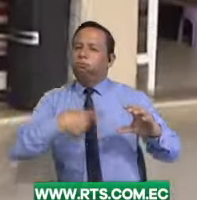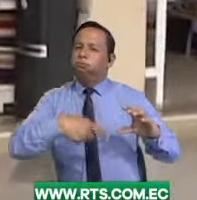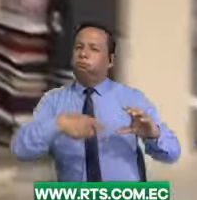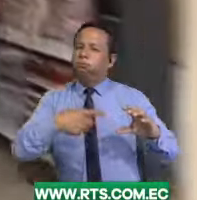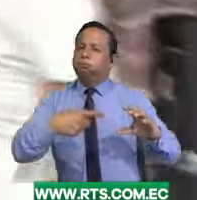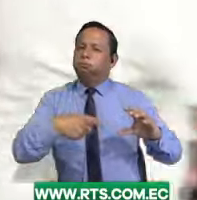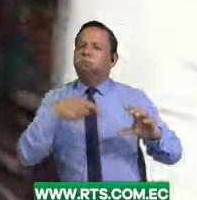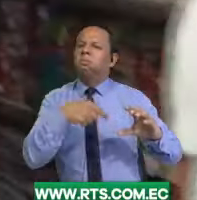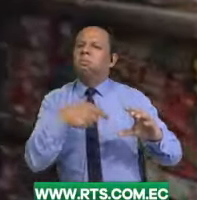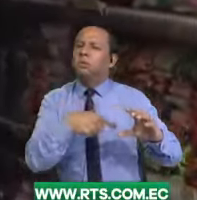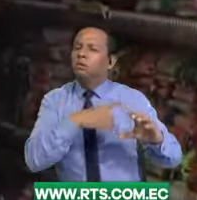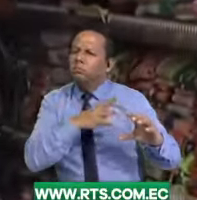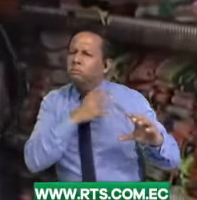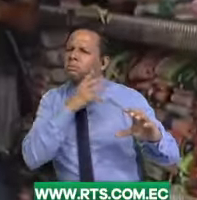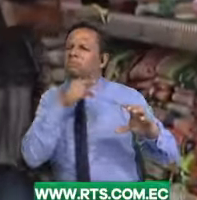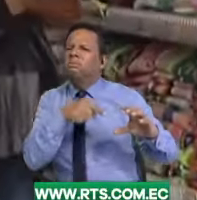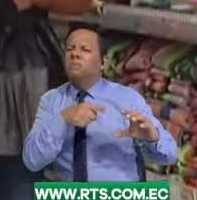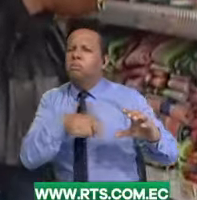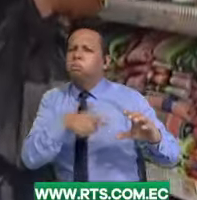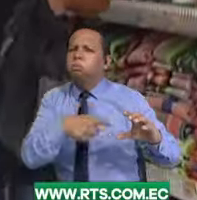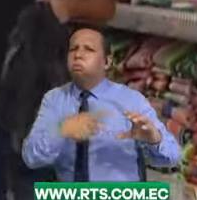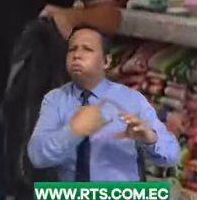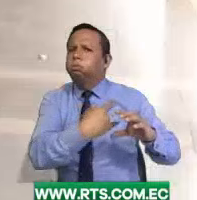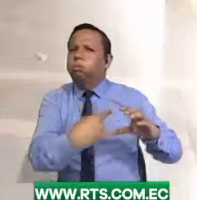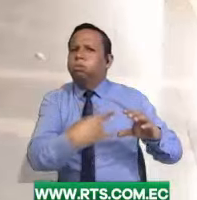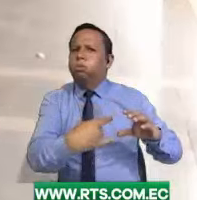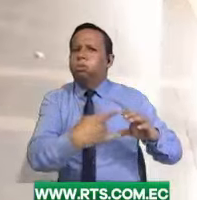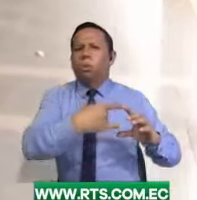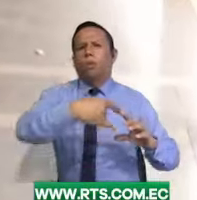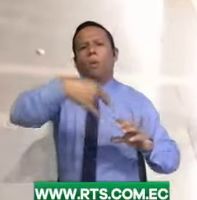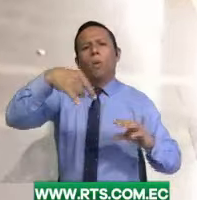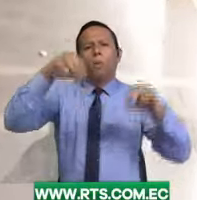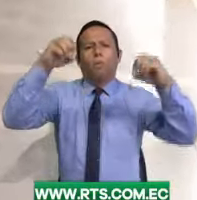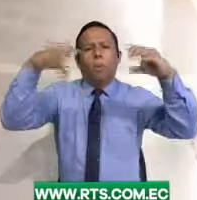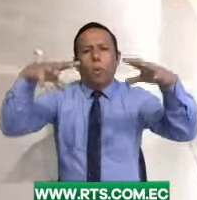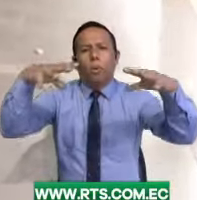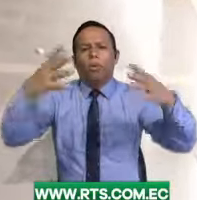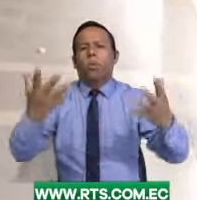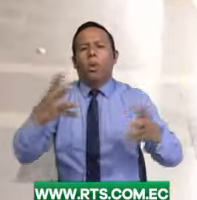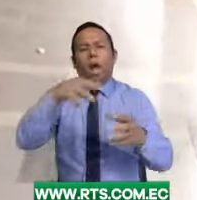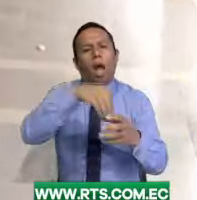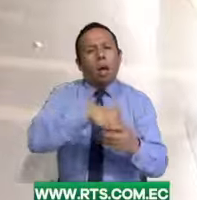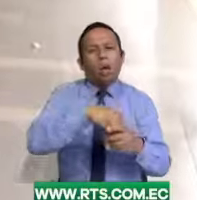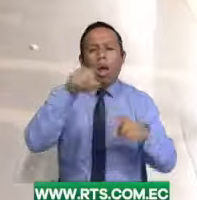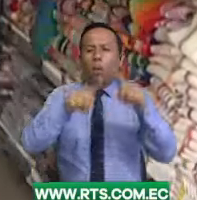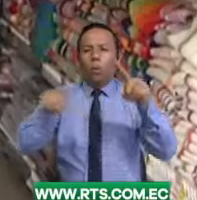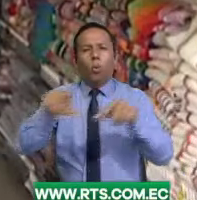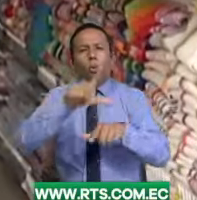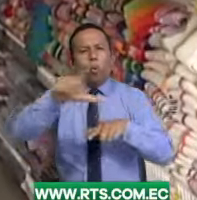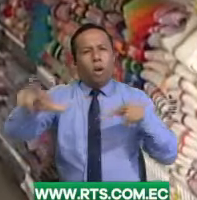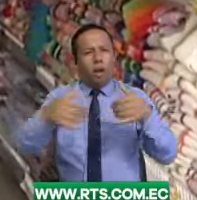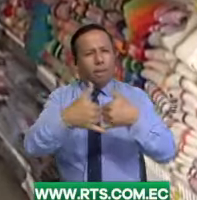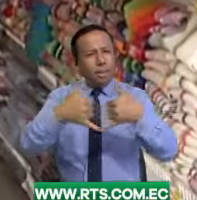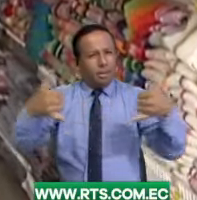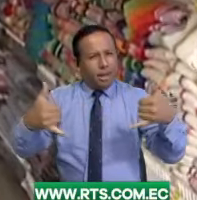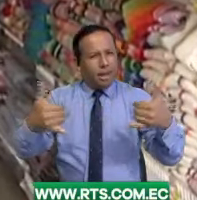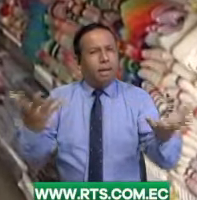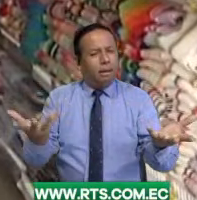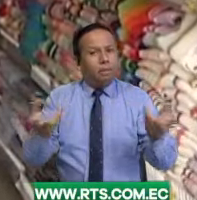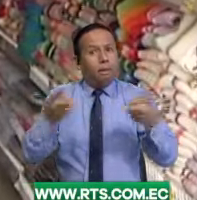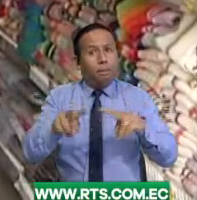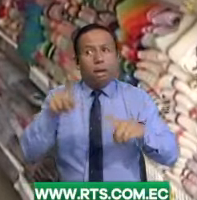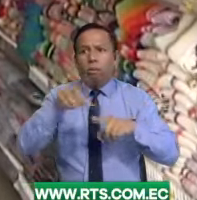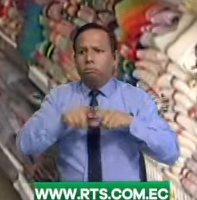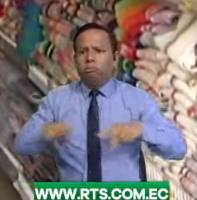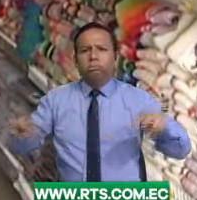El ruido que provenía de generadores eléctricos en el exterior de ciertos almacenes y la